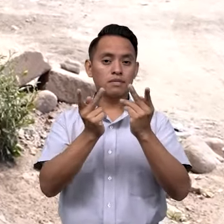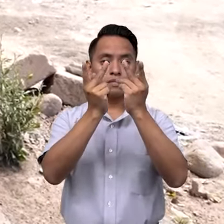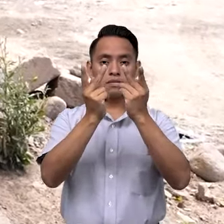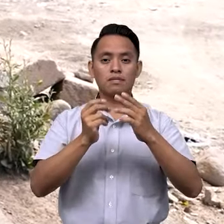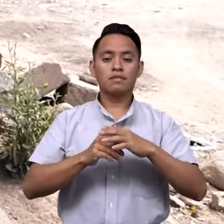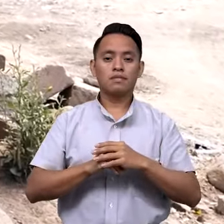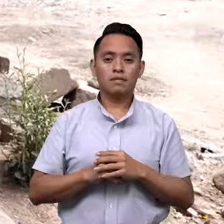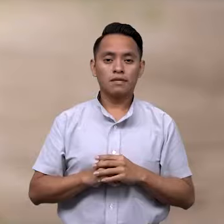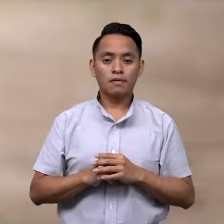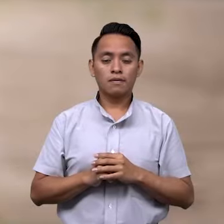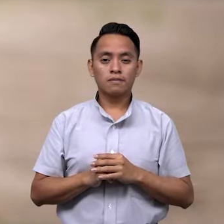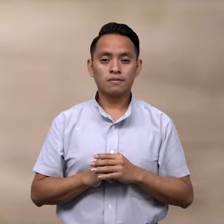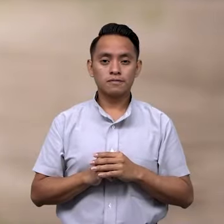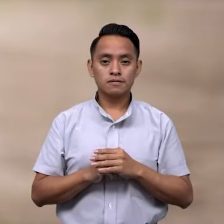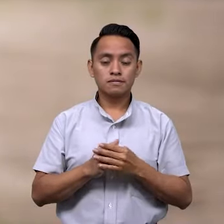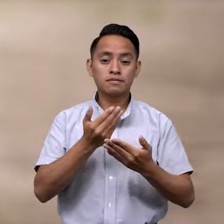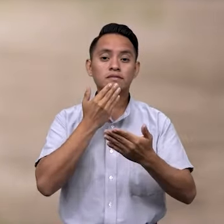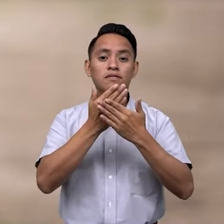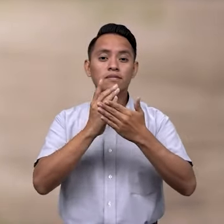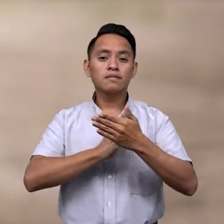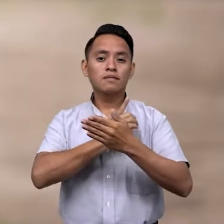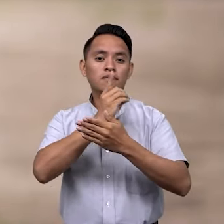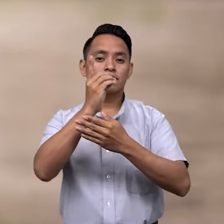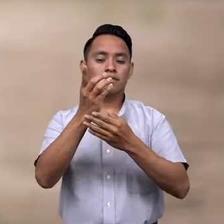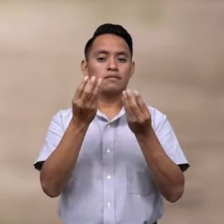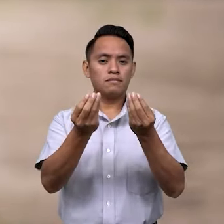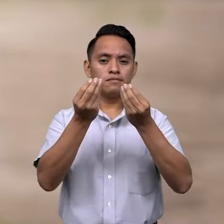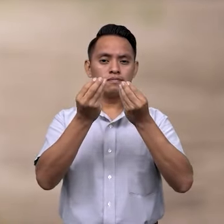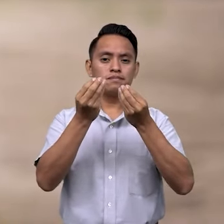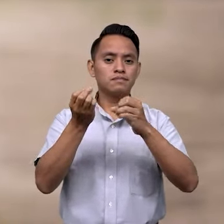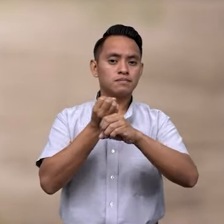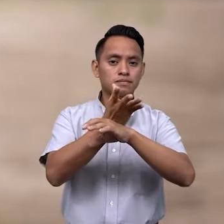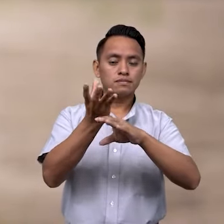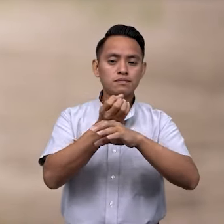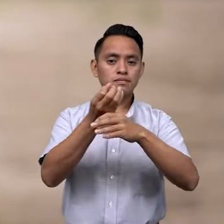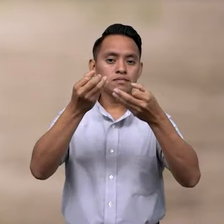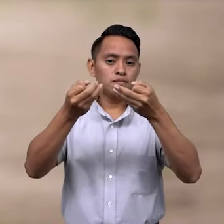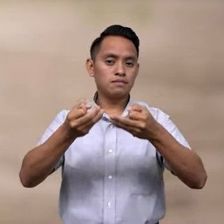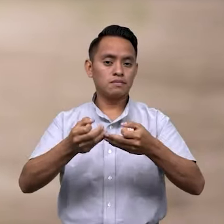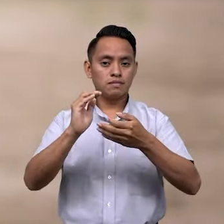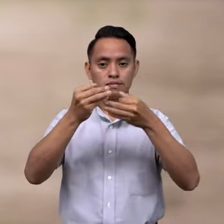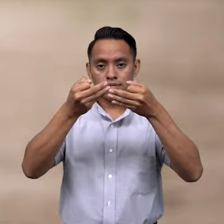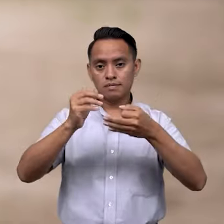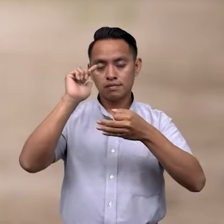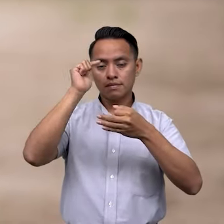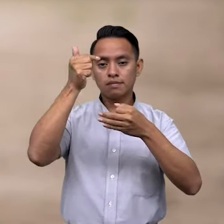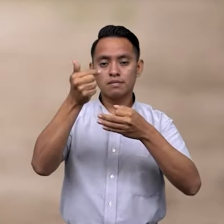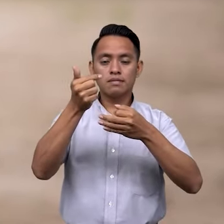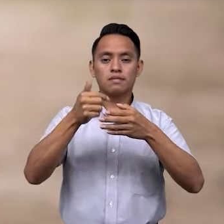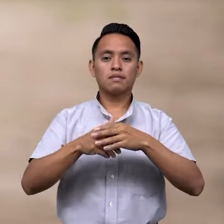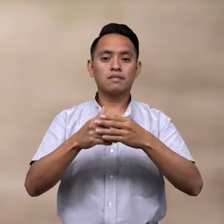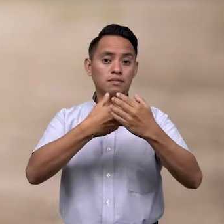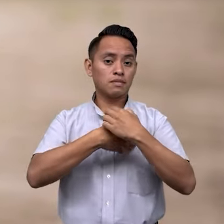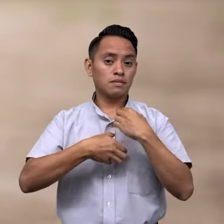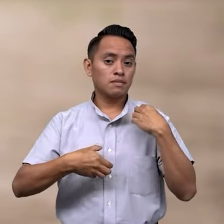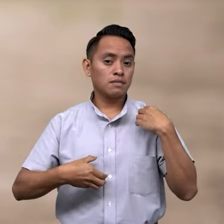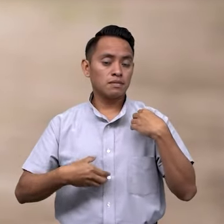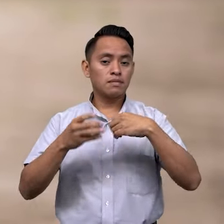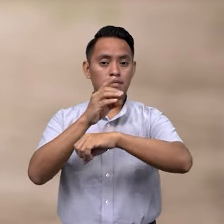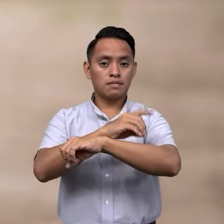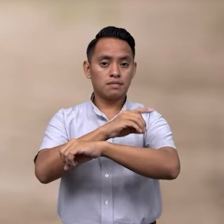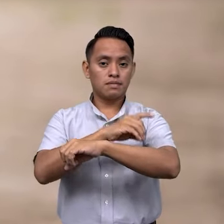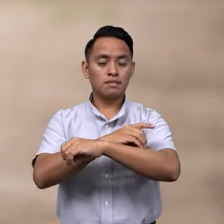vida. Darle gracias a Dios por tantas orientaciones buenas que recibimos de nuestro buen gobierno, presidido por el